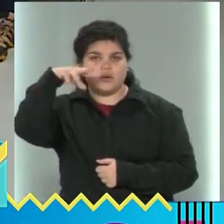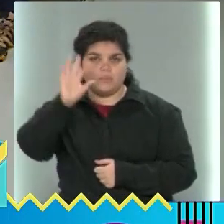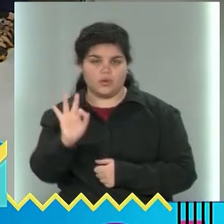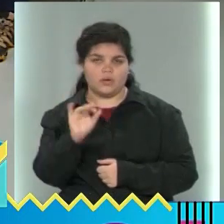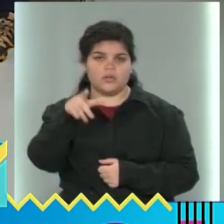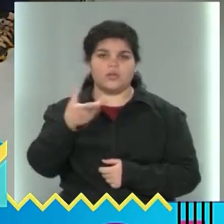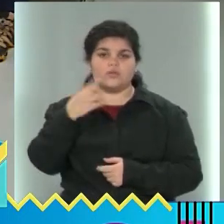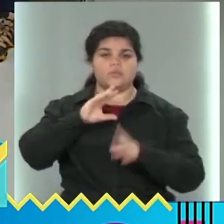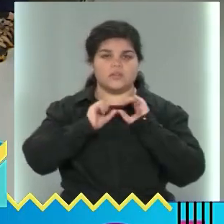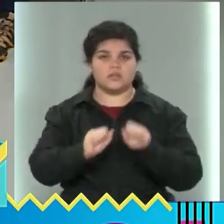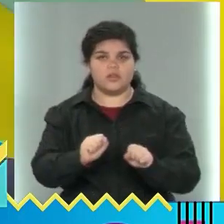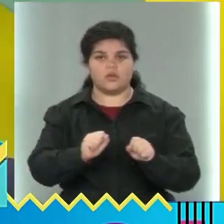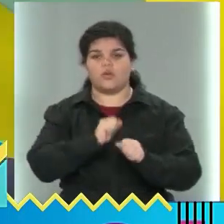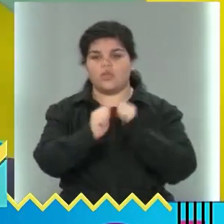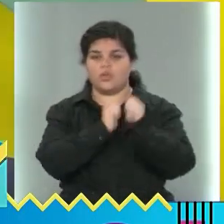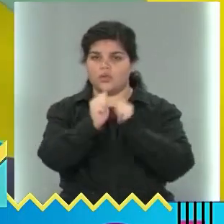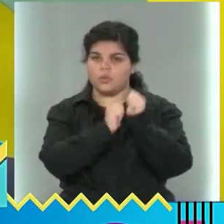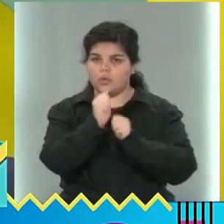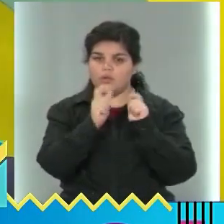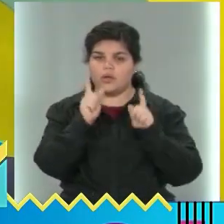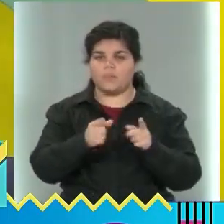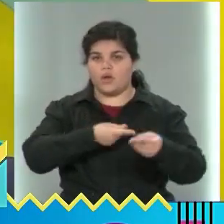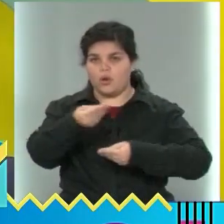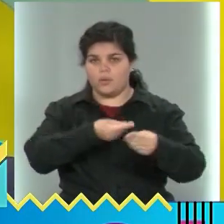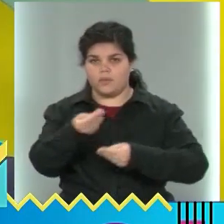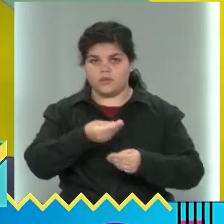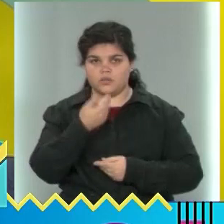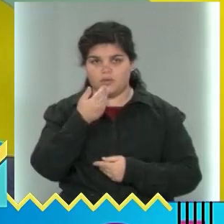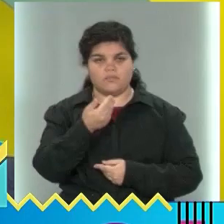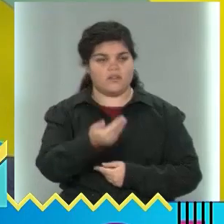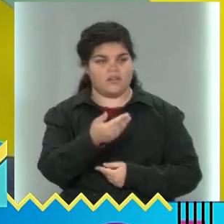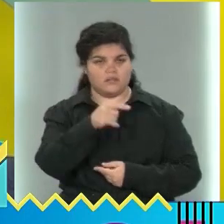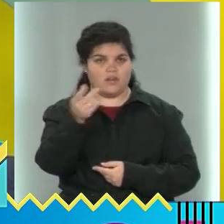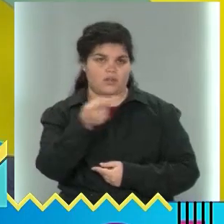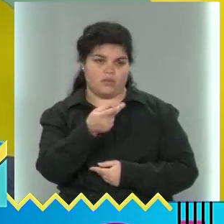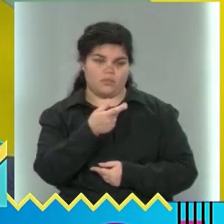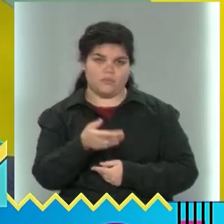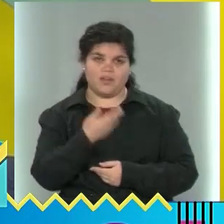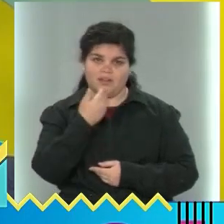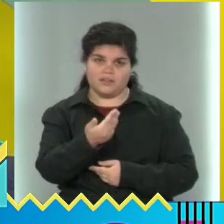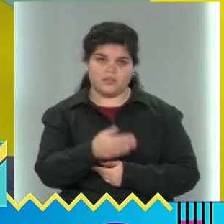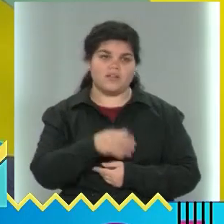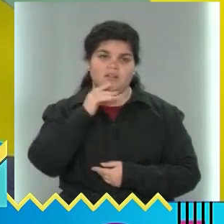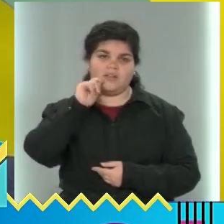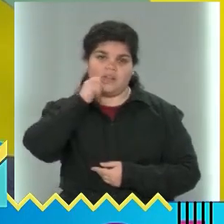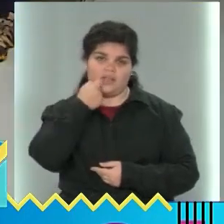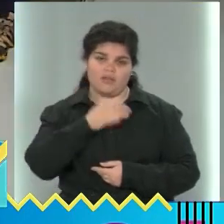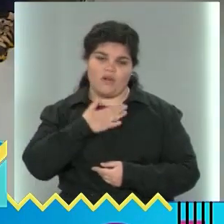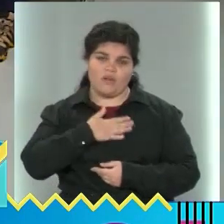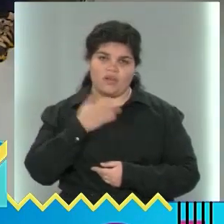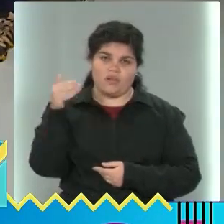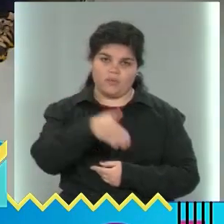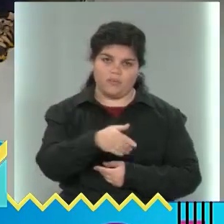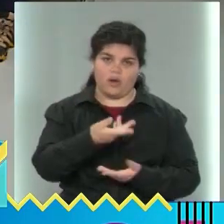de Industria y Comercio de la provincia de Mendoza. Muchísimas gracias, Guillermo, por estar presente. Gracias, Fernanda, la Carolina, y bueno, un gusto estar acá en el programa nuevamente.